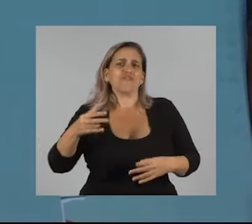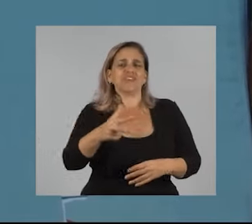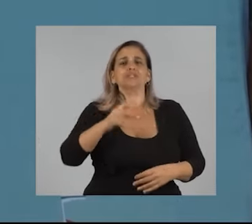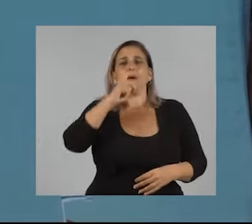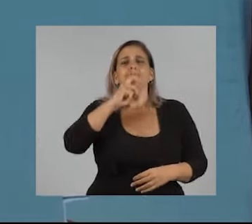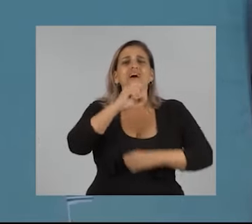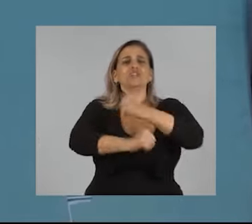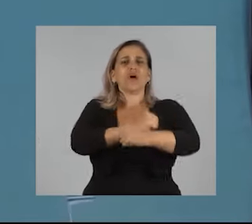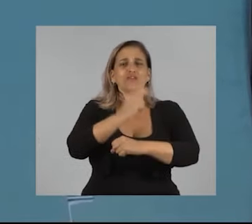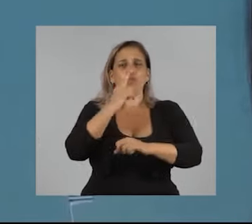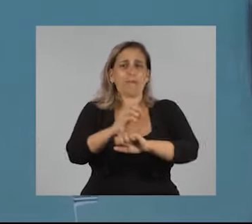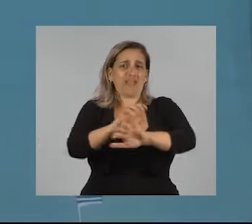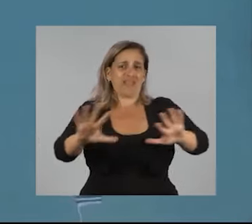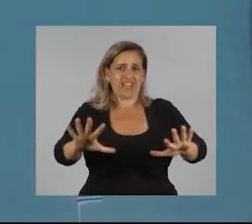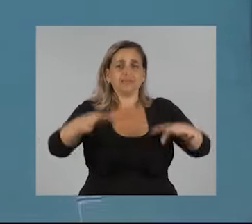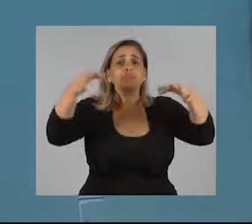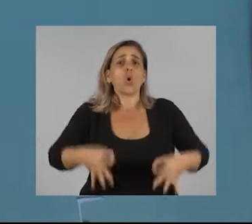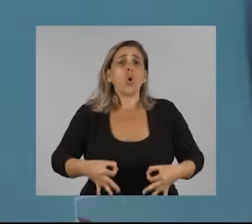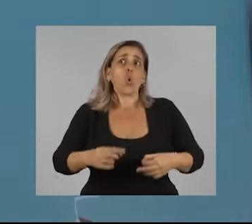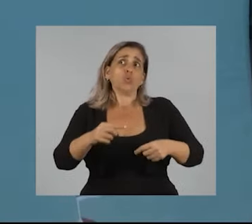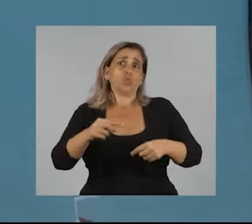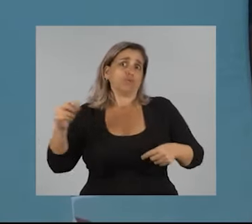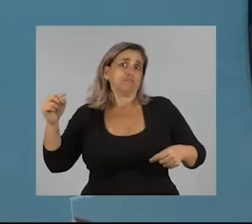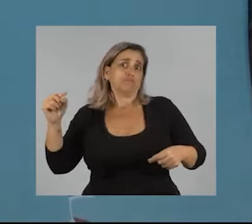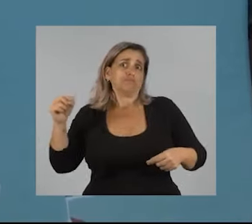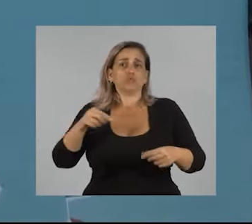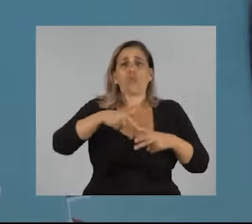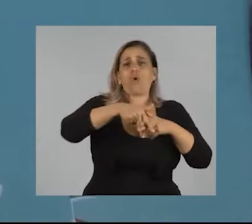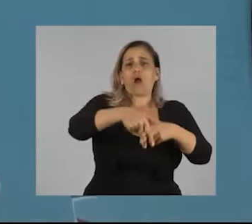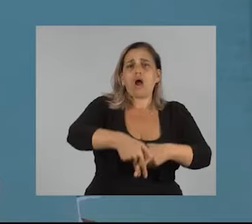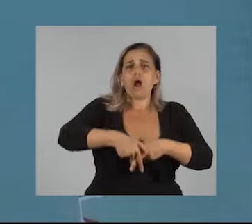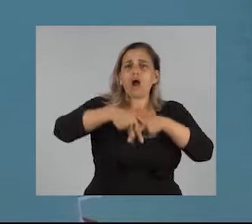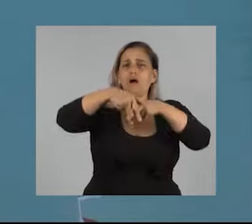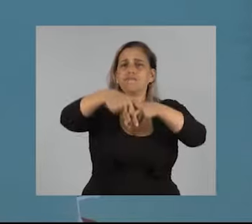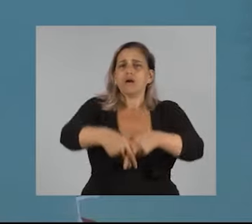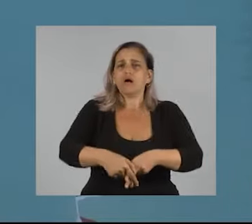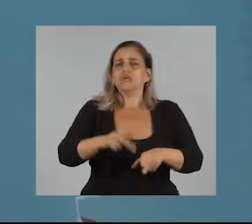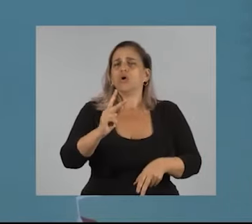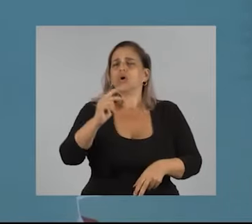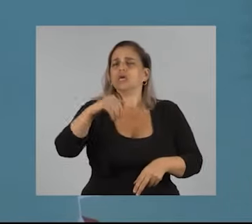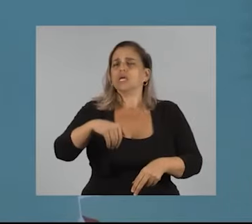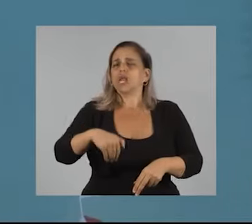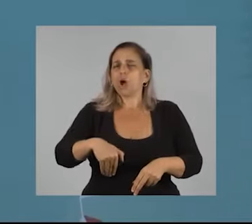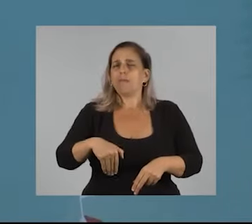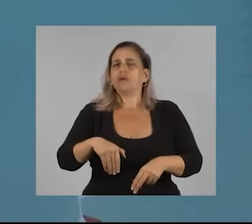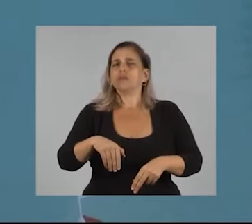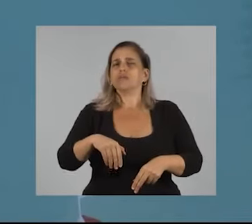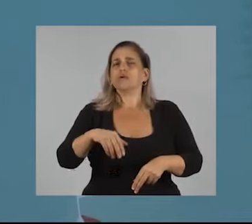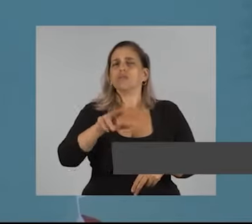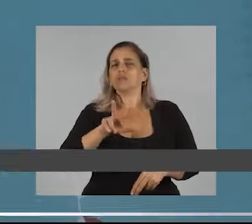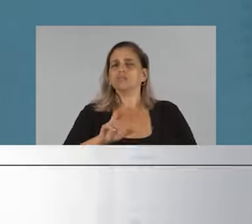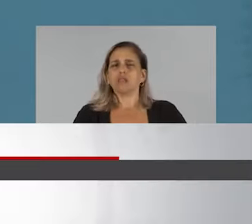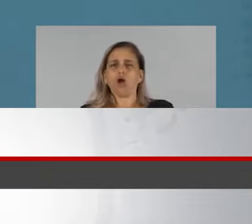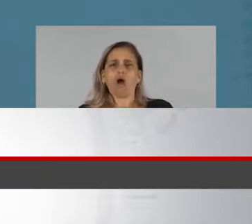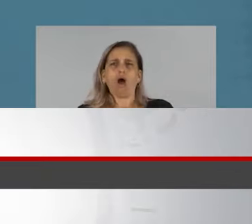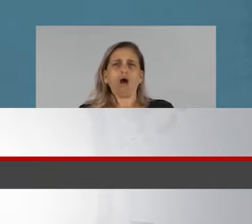14 años, marzo del 2010. Se me ocurrió desembarcar unos caballos en el kilómetro 311, que hay un bajo